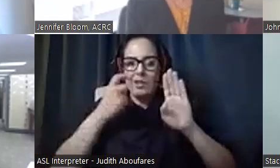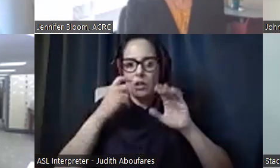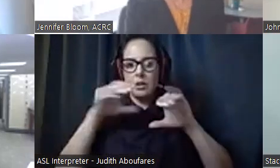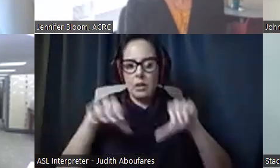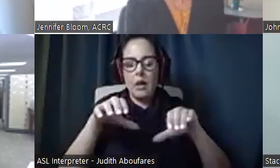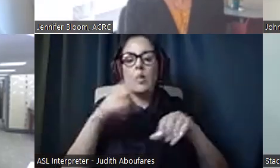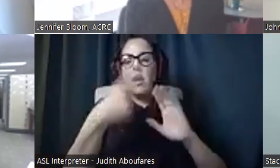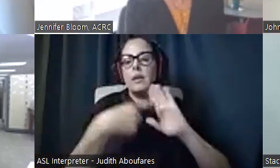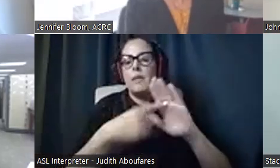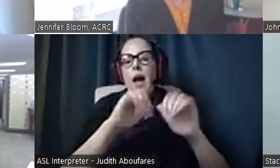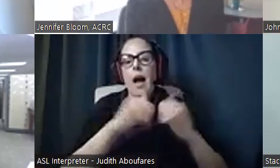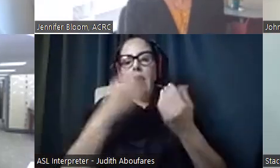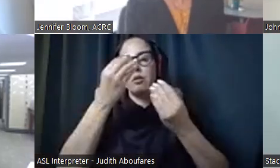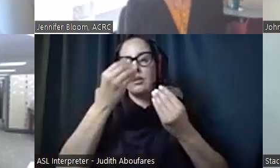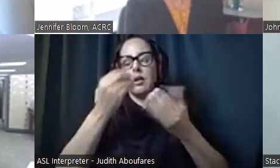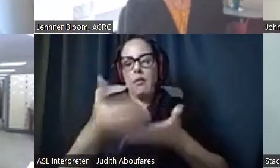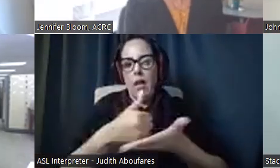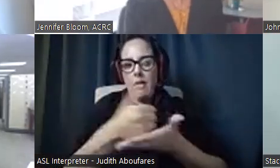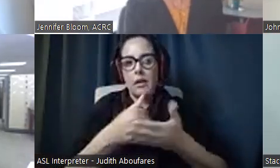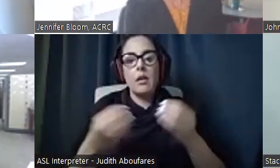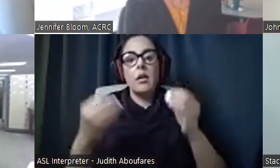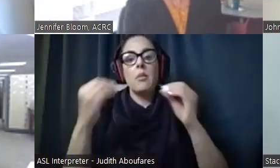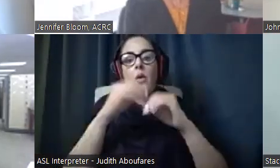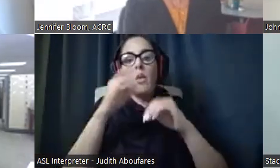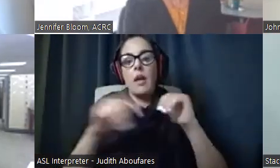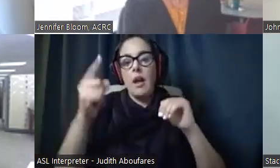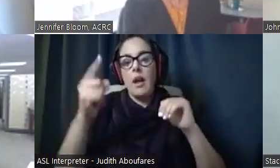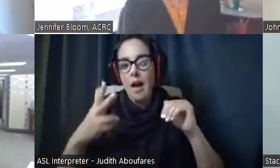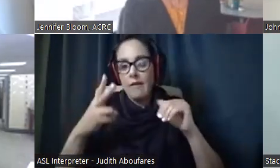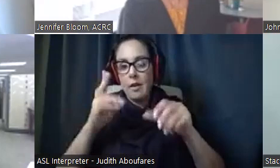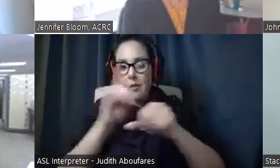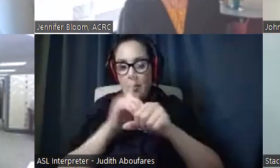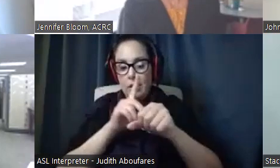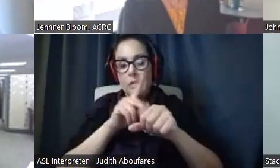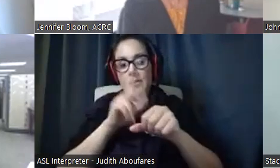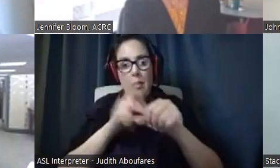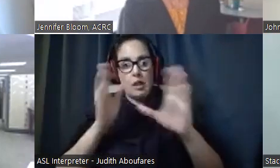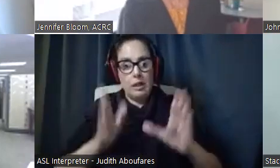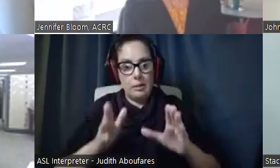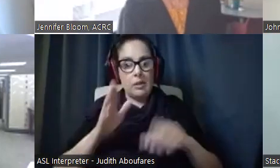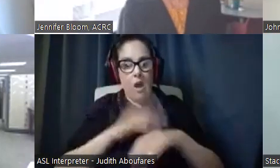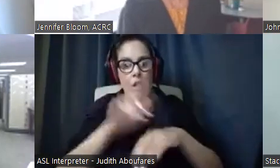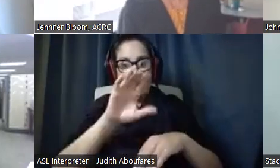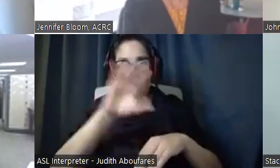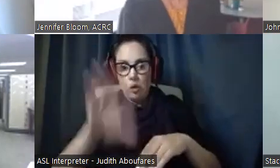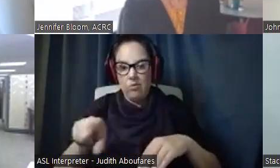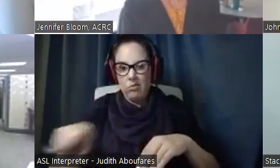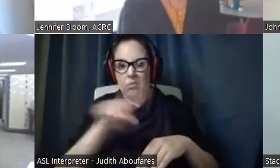que se condujo como un ejemplo de cómo la información se conduce. Y esto,